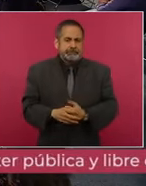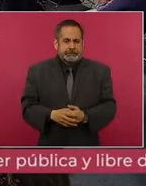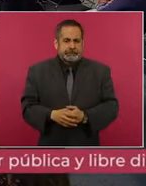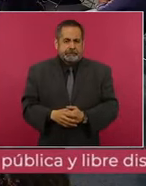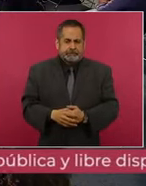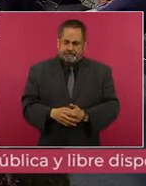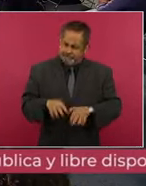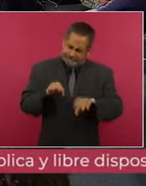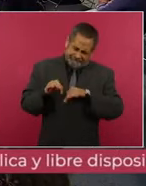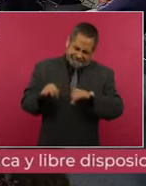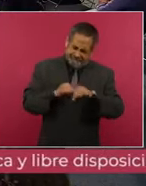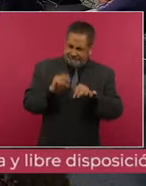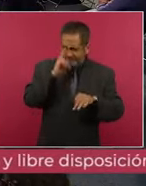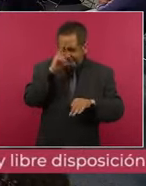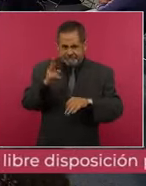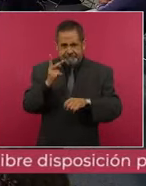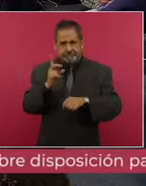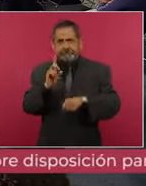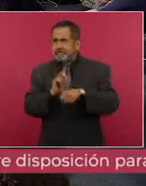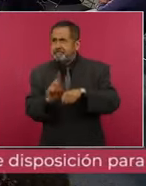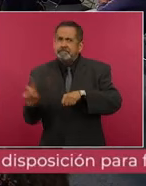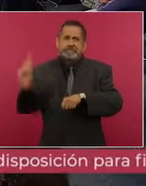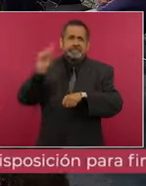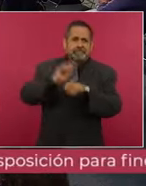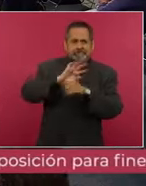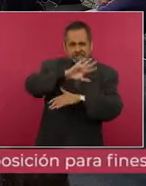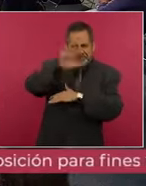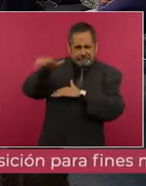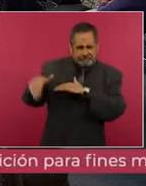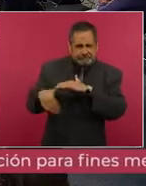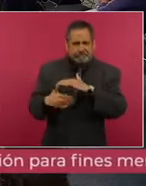a trabajar día y noche.